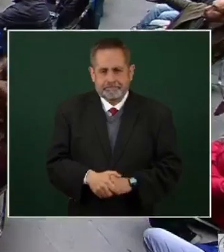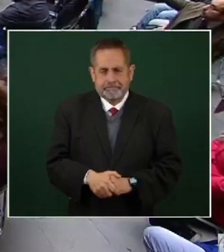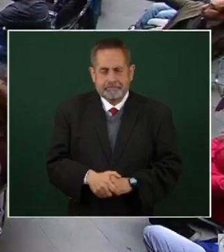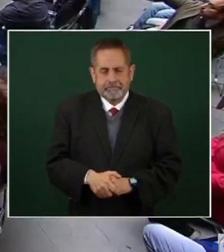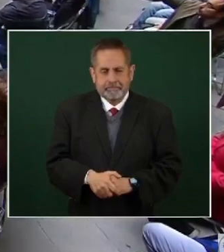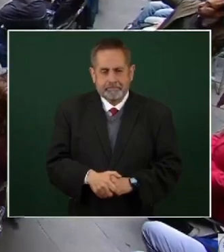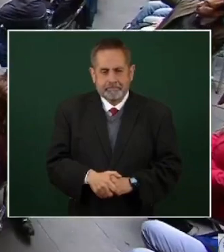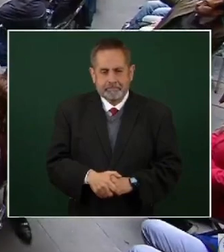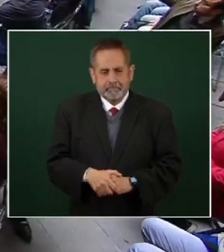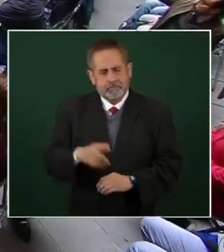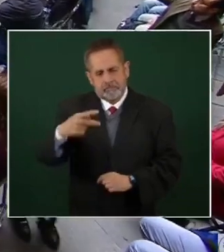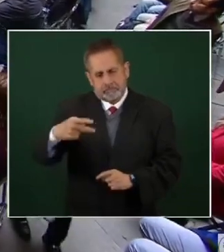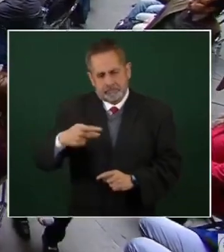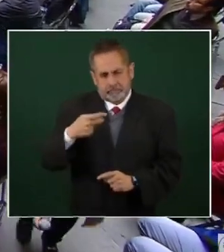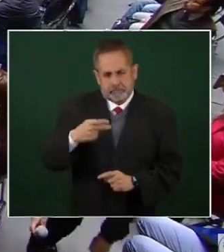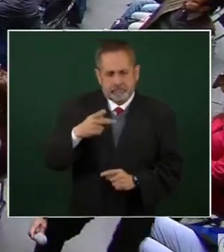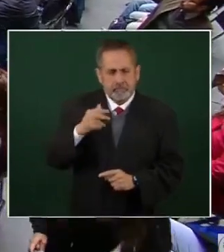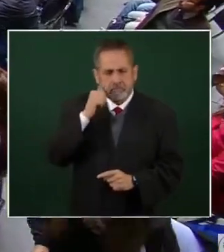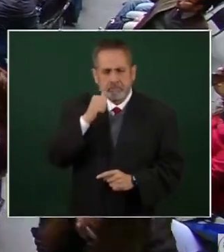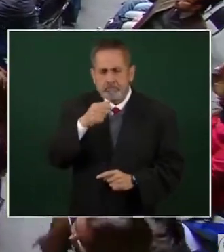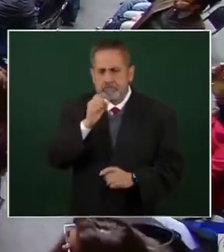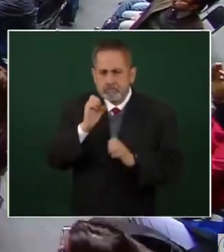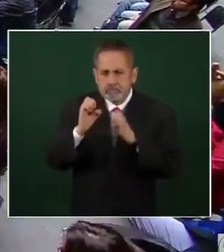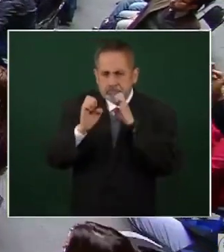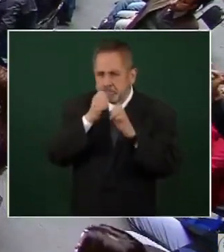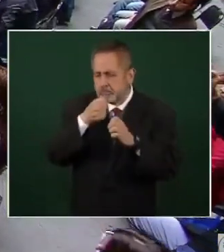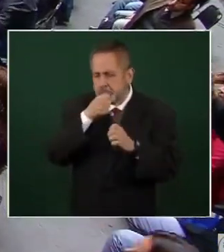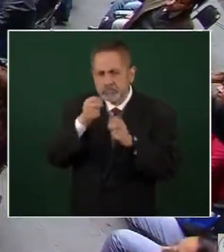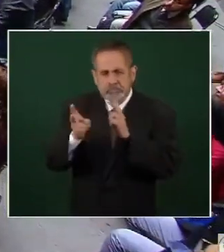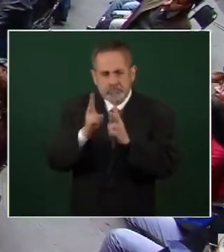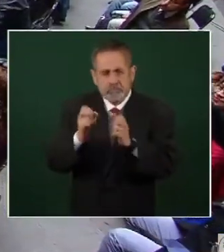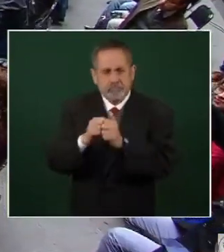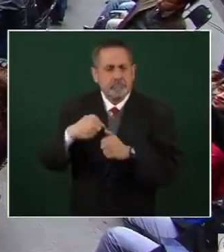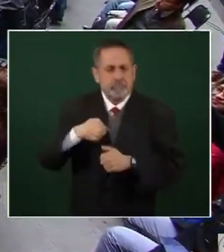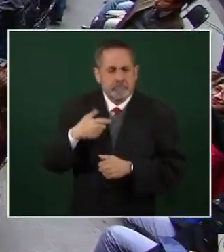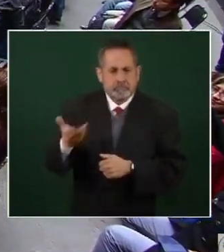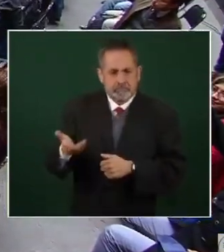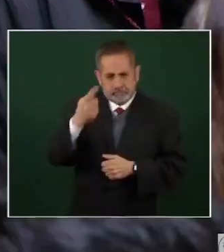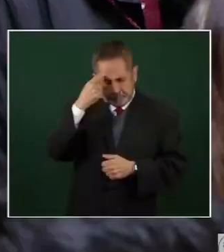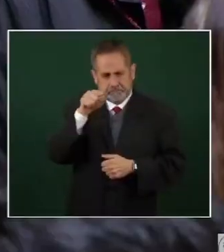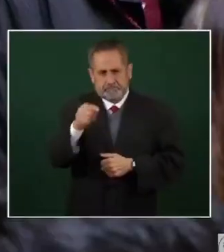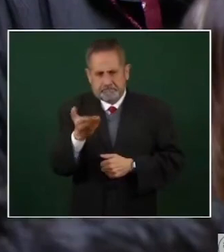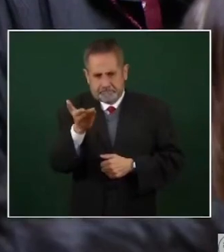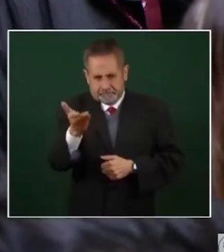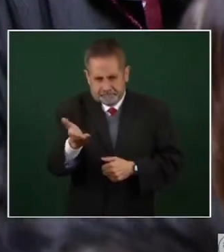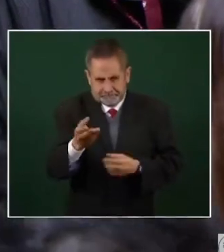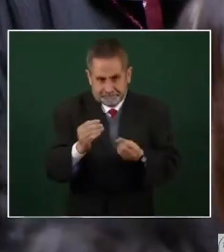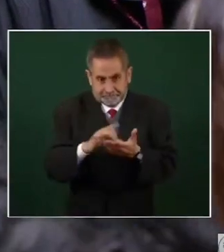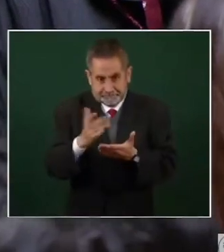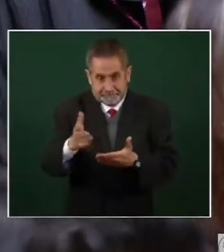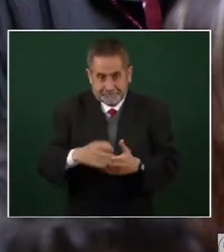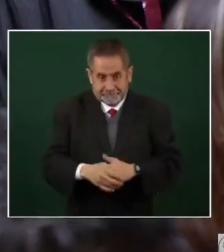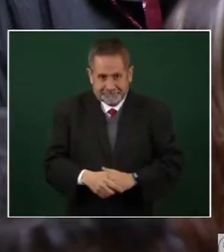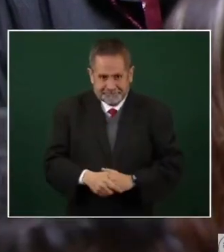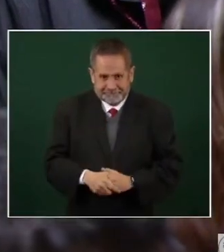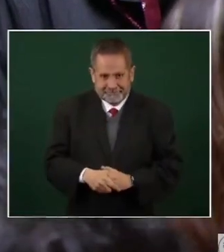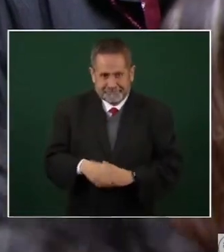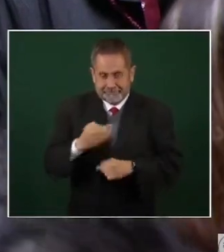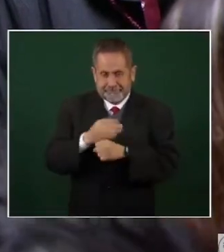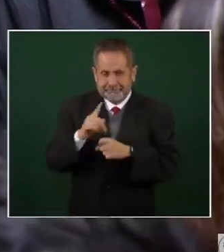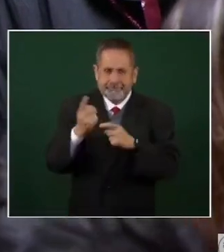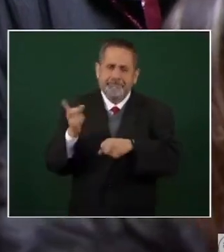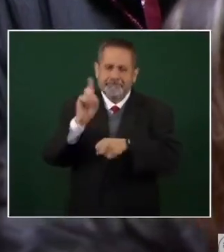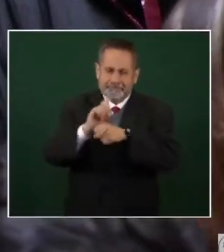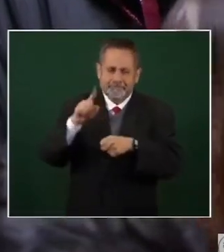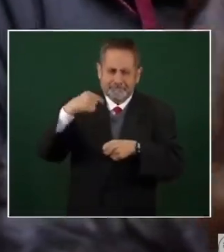no solo una pregunta, como una entrevista aquí. Para usted. No. Un